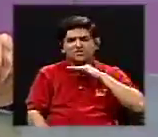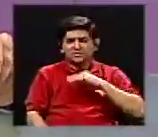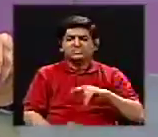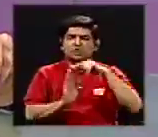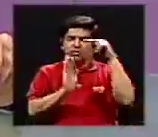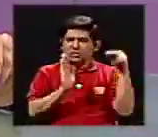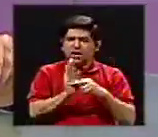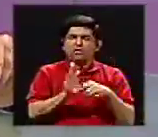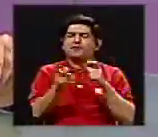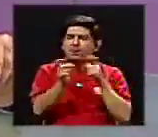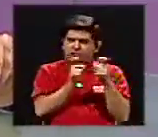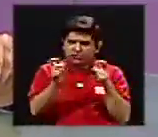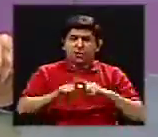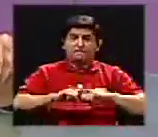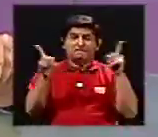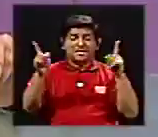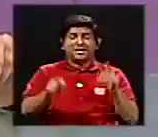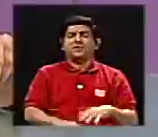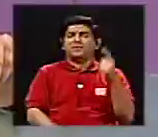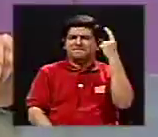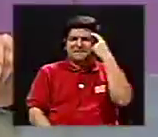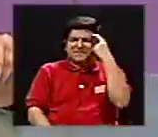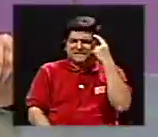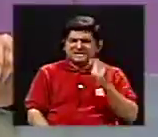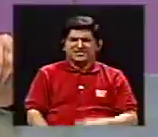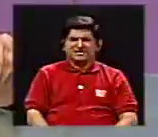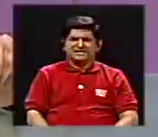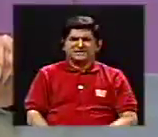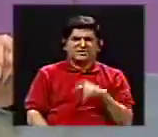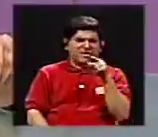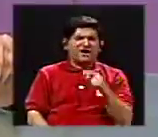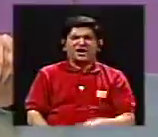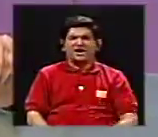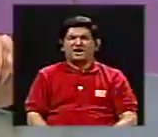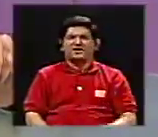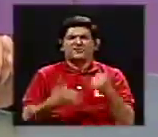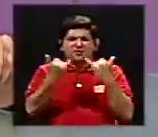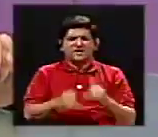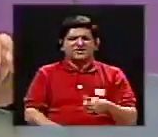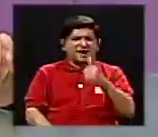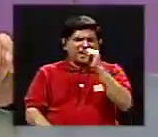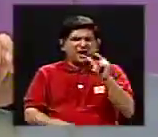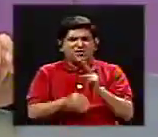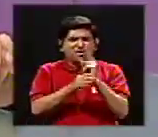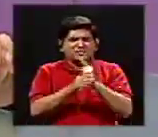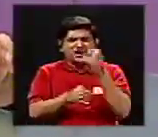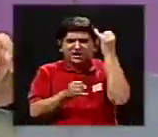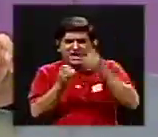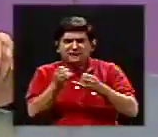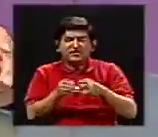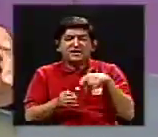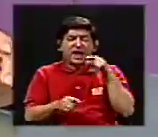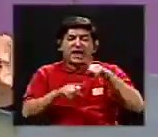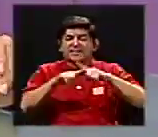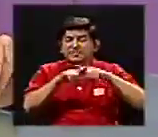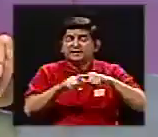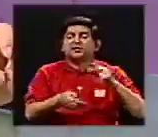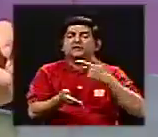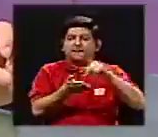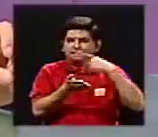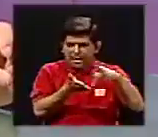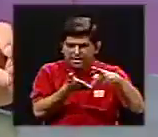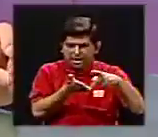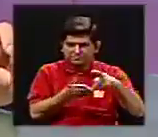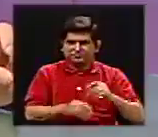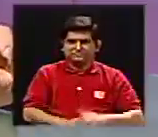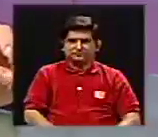hay una normativa que lo regula, pero en función de lo que sale en el vertido, se cobra. Y esto es muy interesante